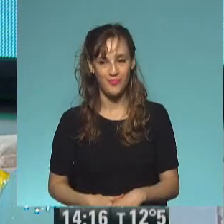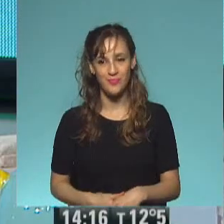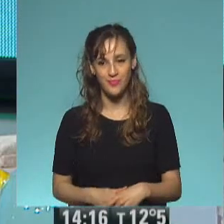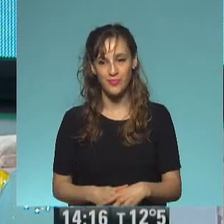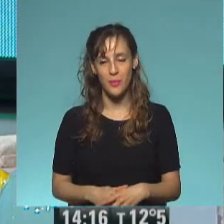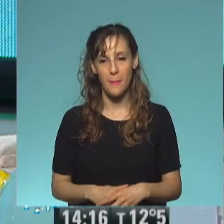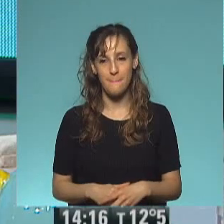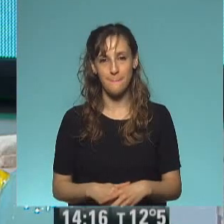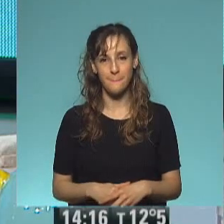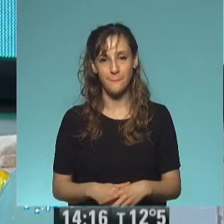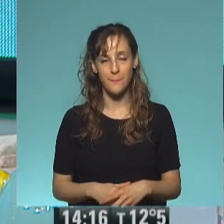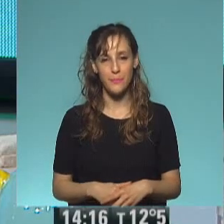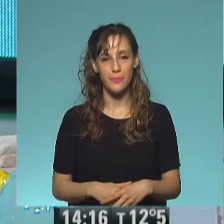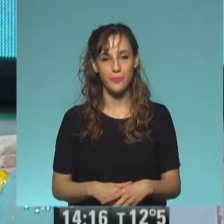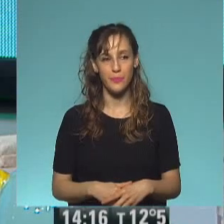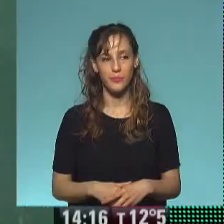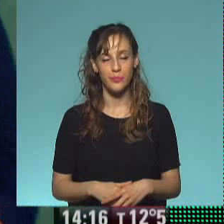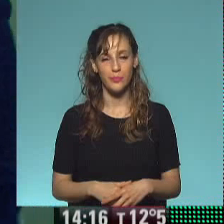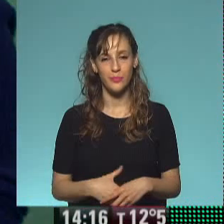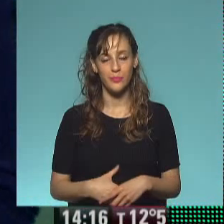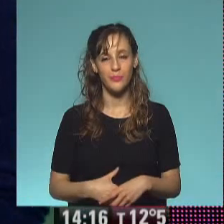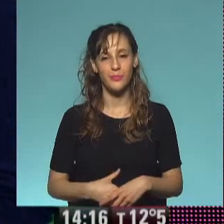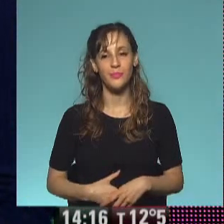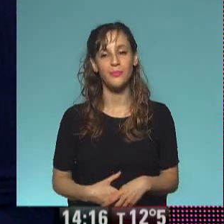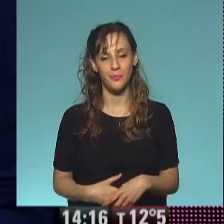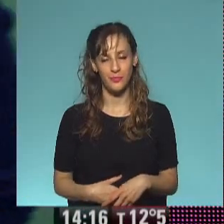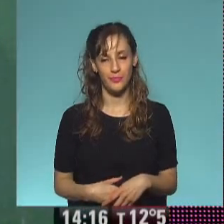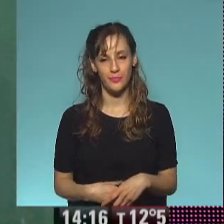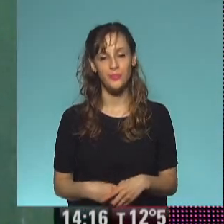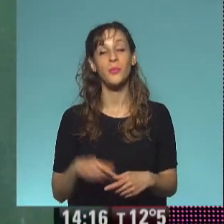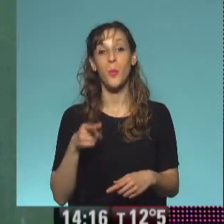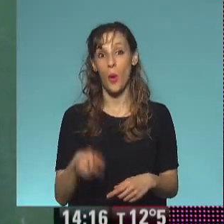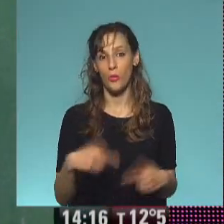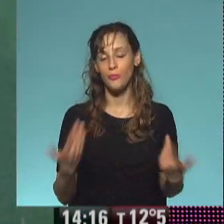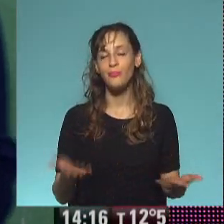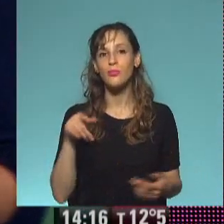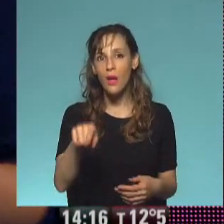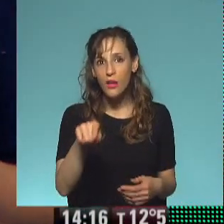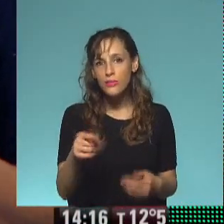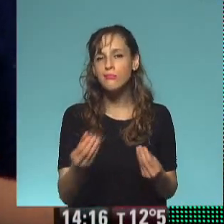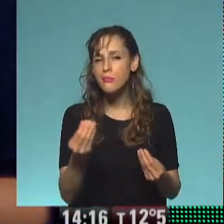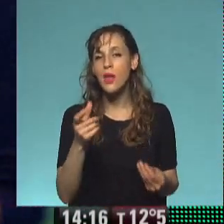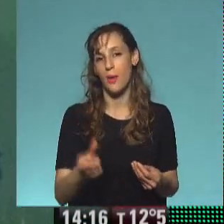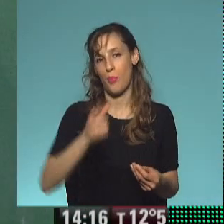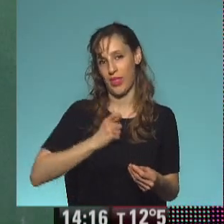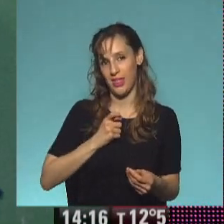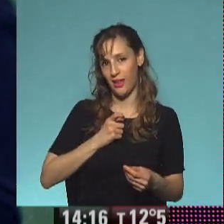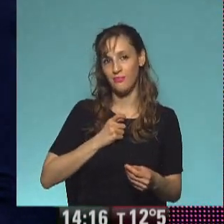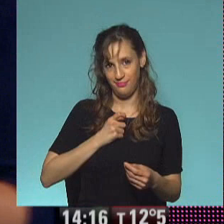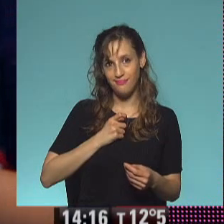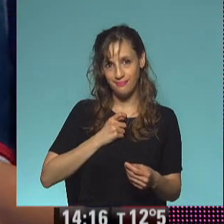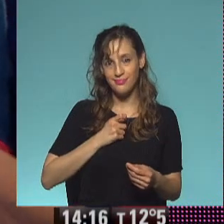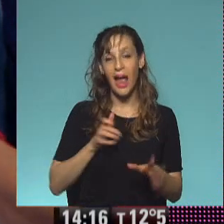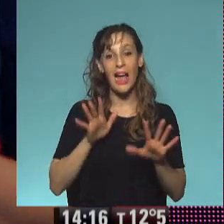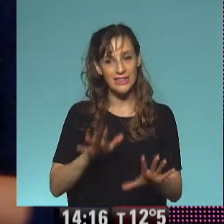está ahí estudiando con nosotros la clase. Está haciendo la clase, siguiendo la clase con nosotros. Entonces, acá está la respuesta al problema en esta forma